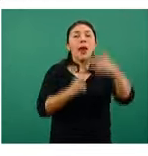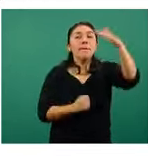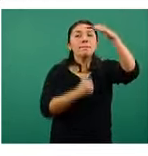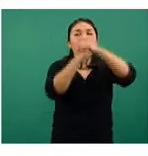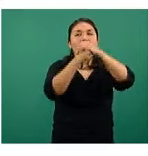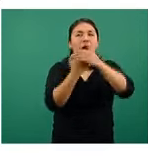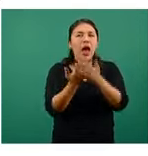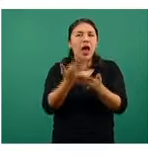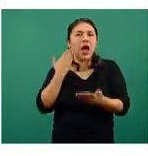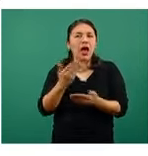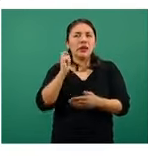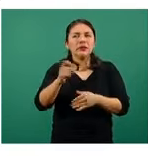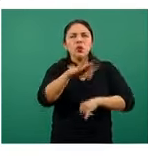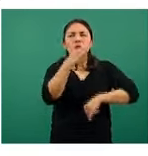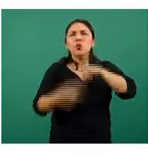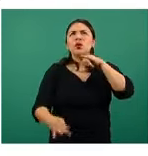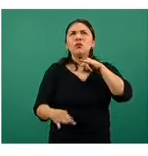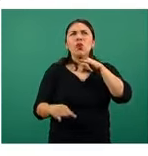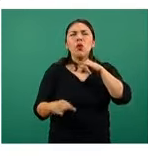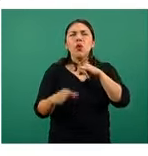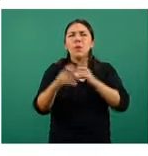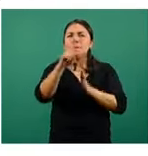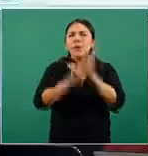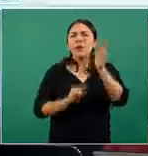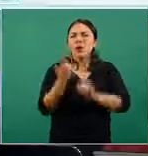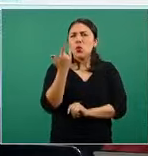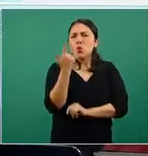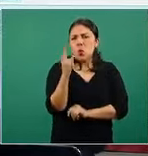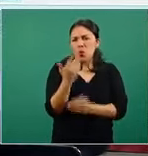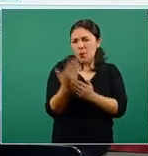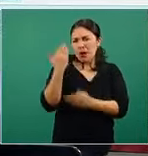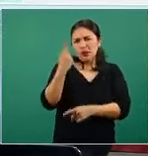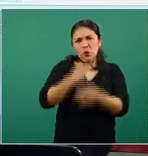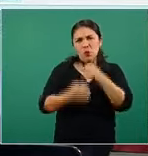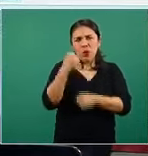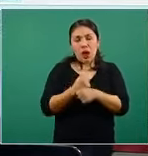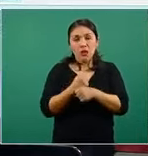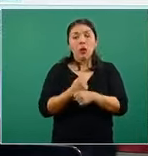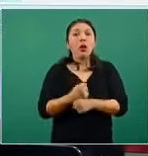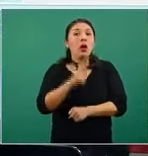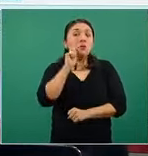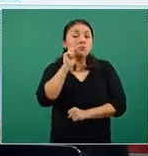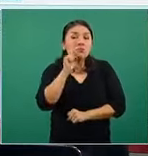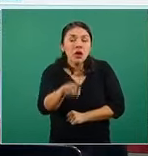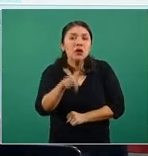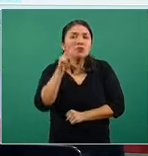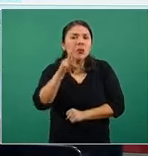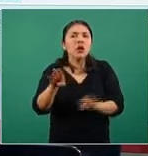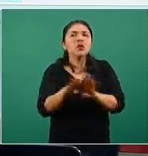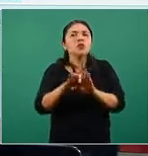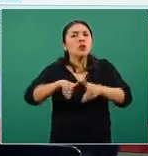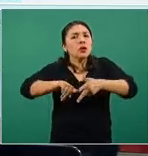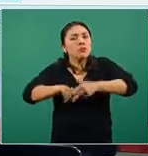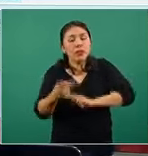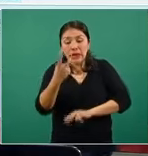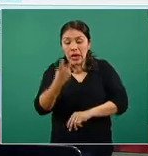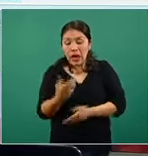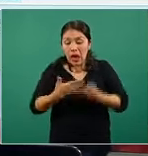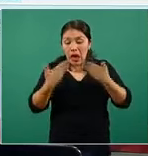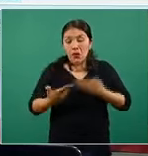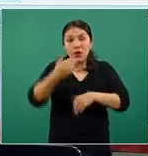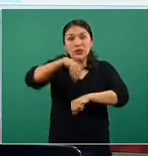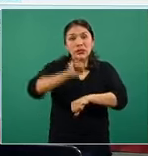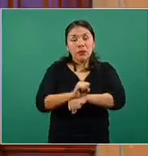que tuvimos a finales de julio del año pasado, pues prácticamente estamos iniciando la semana